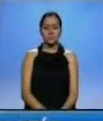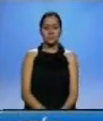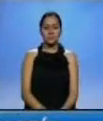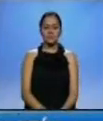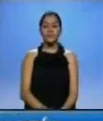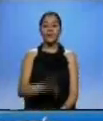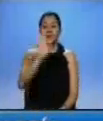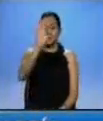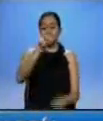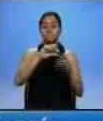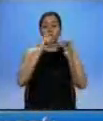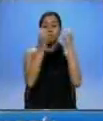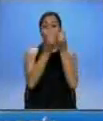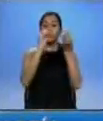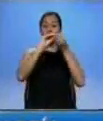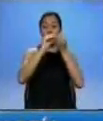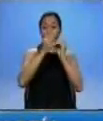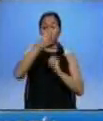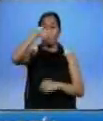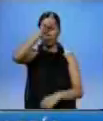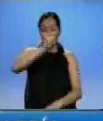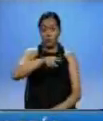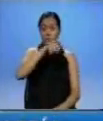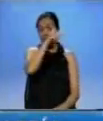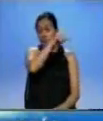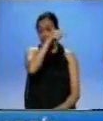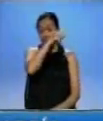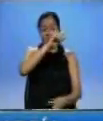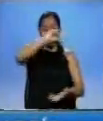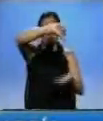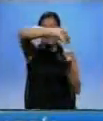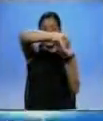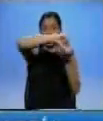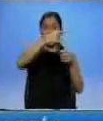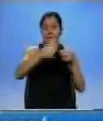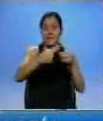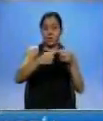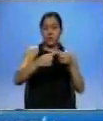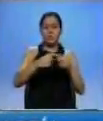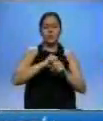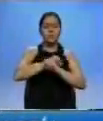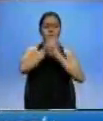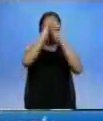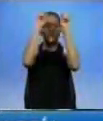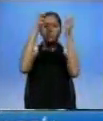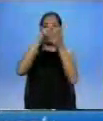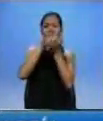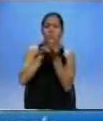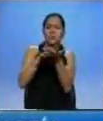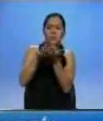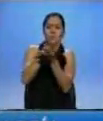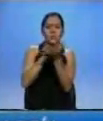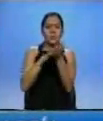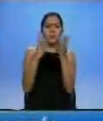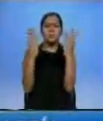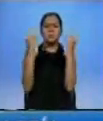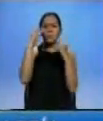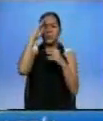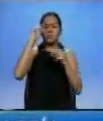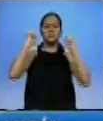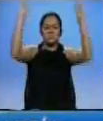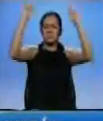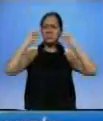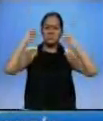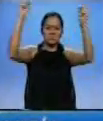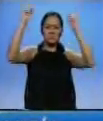El regimiento Quito, que es la principal plaza policial en la capital, amanece paralizado. Cientos de policías